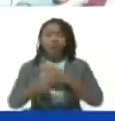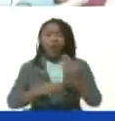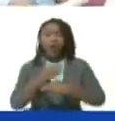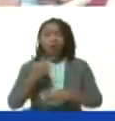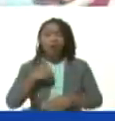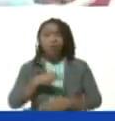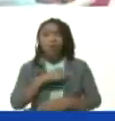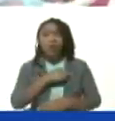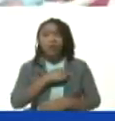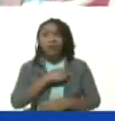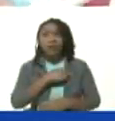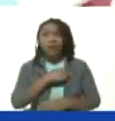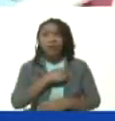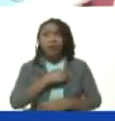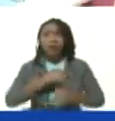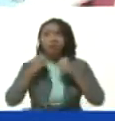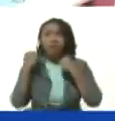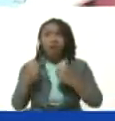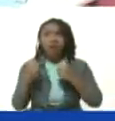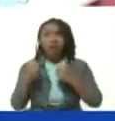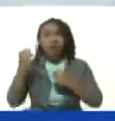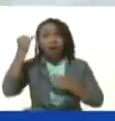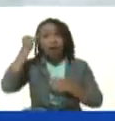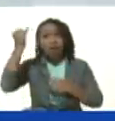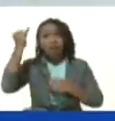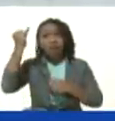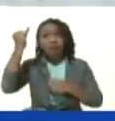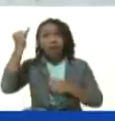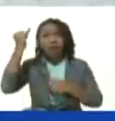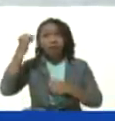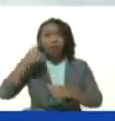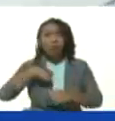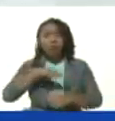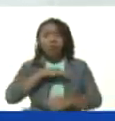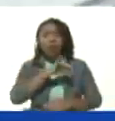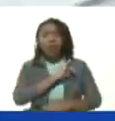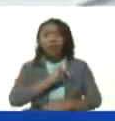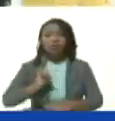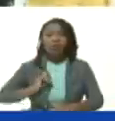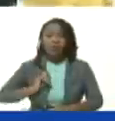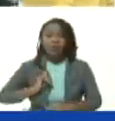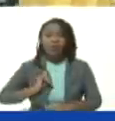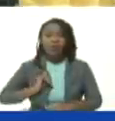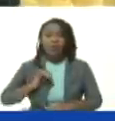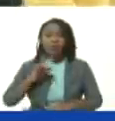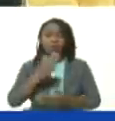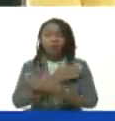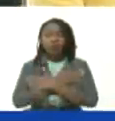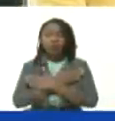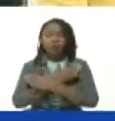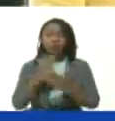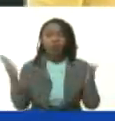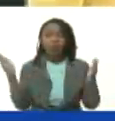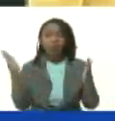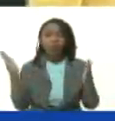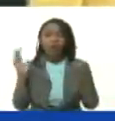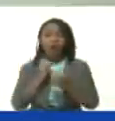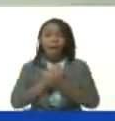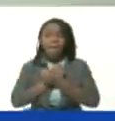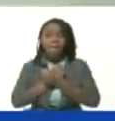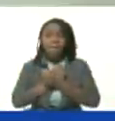nuestra estirpe, nuestra idiosincrasia, nuestra identidad, la solidaridad, el